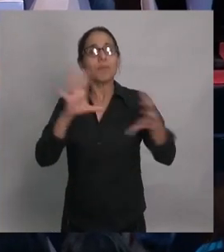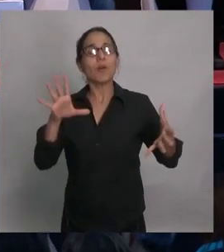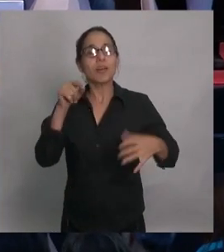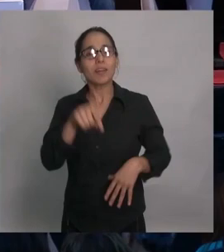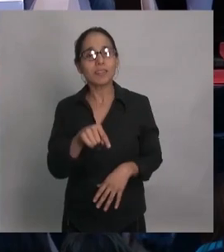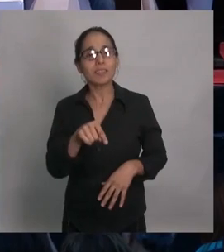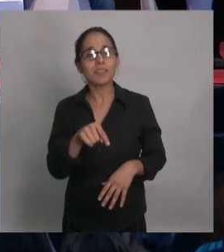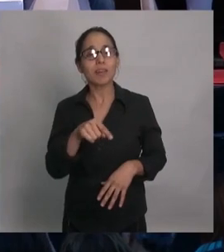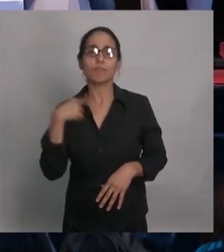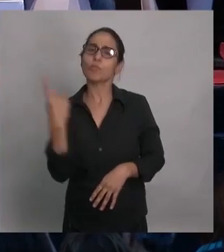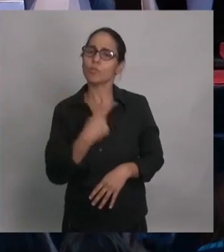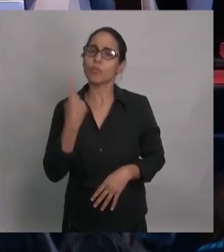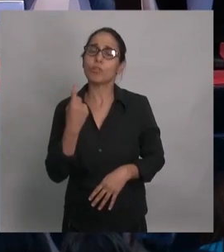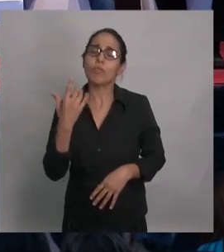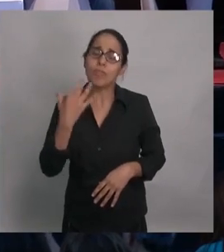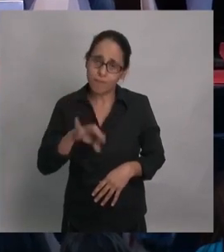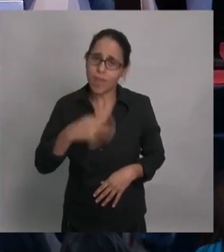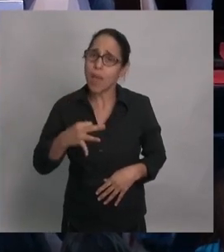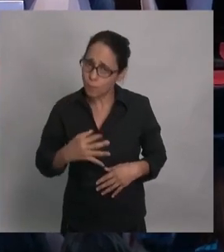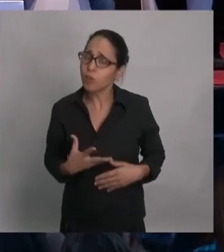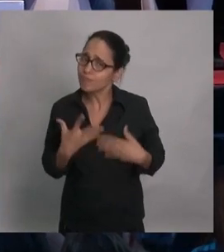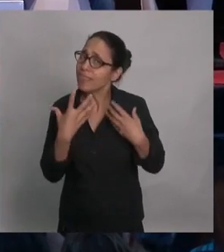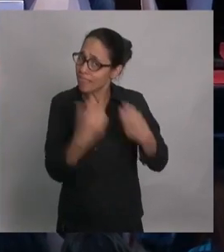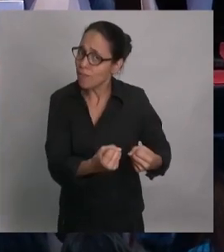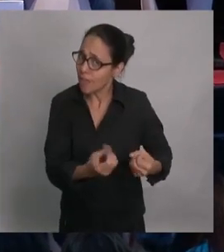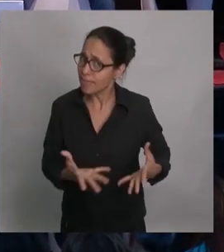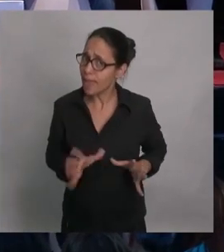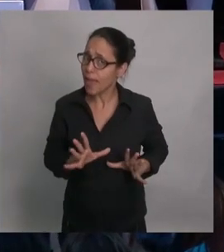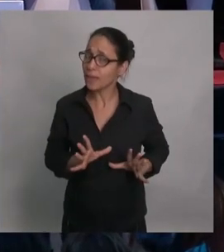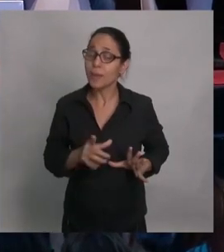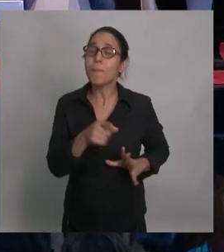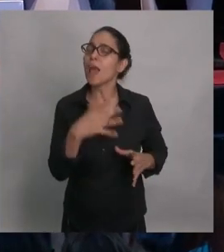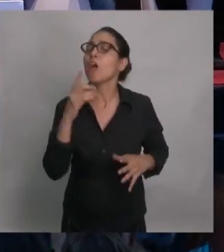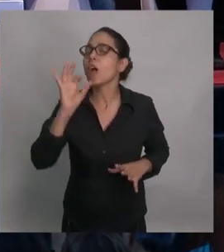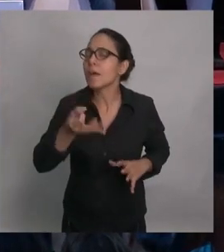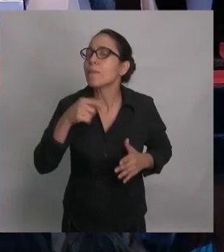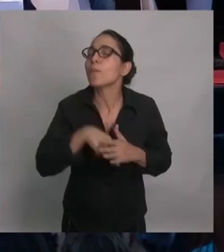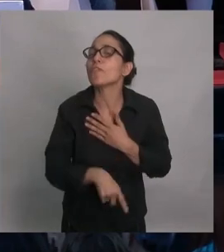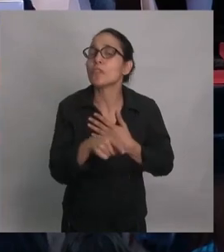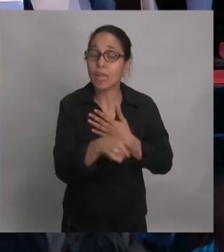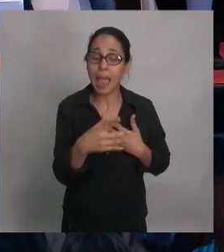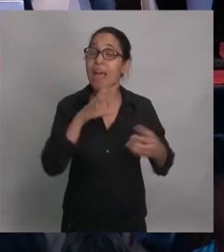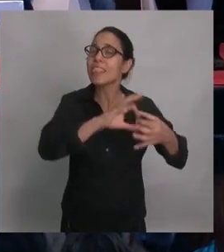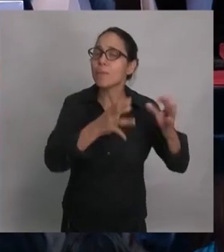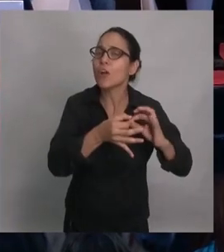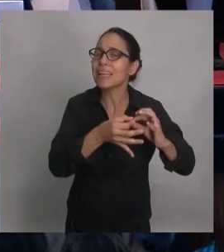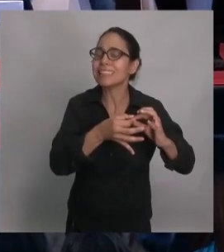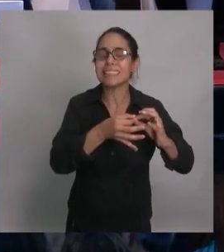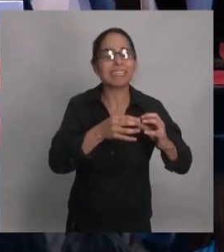que tenemos que defender, la tenemos que defender sabiendo que no alcanza, que está en crisis,